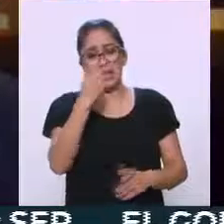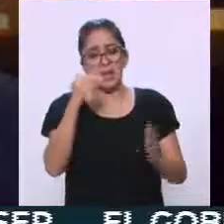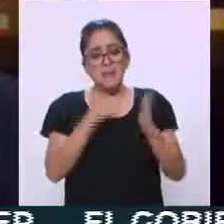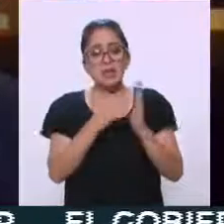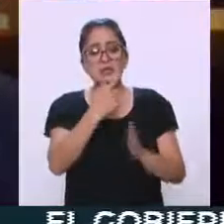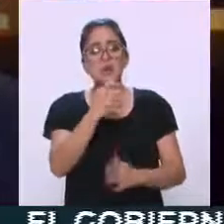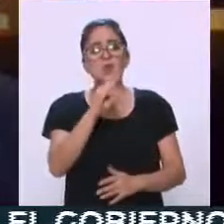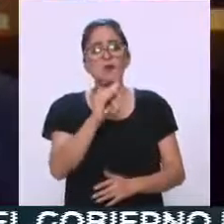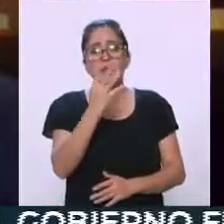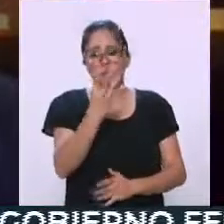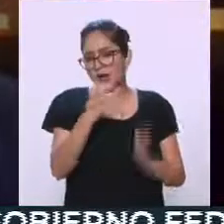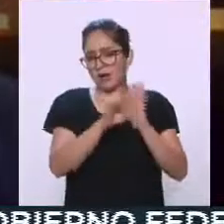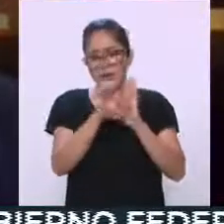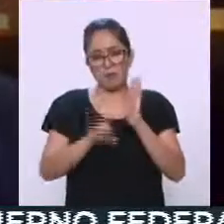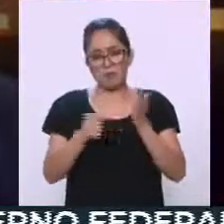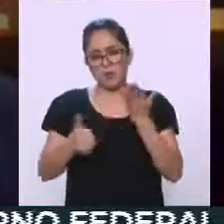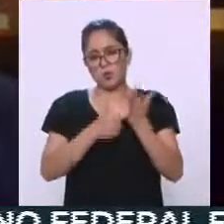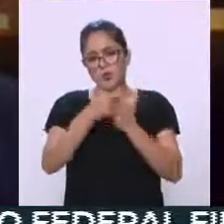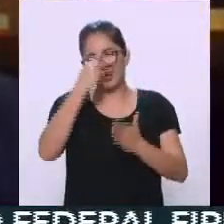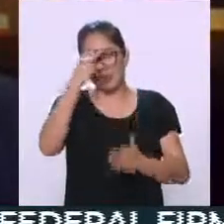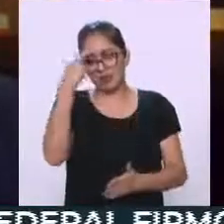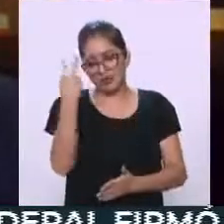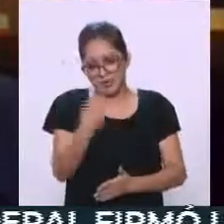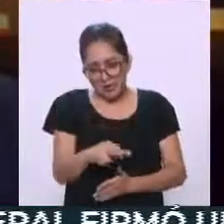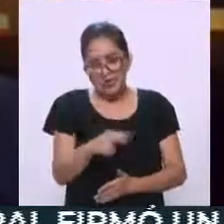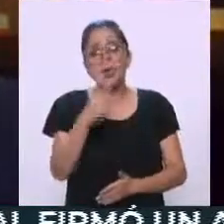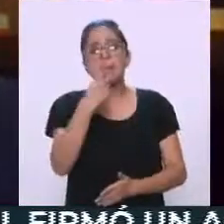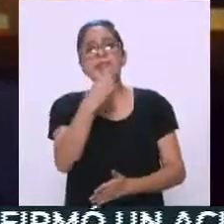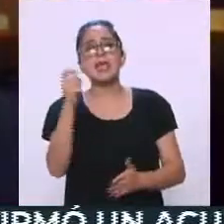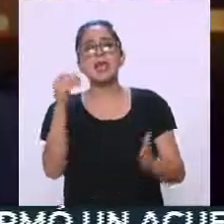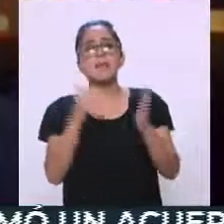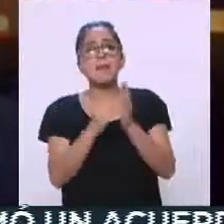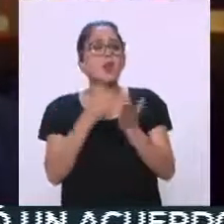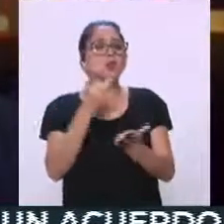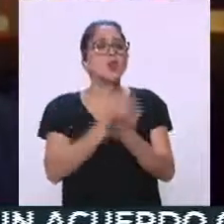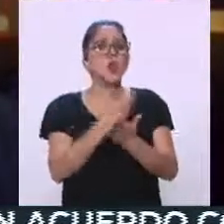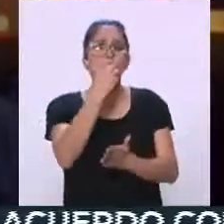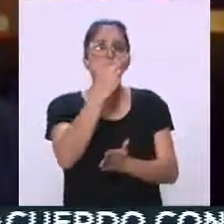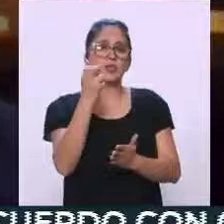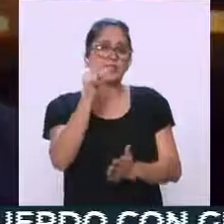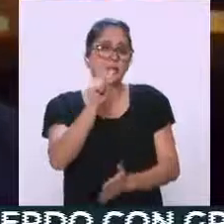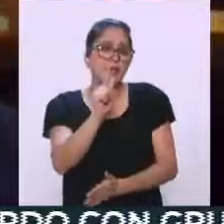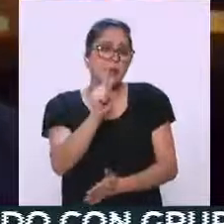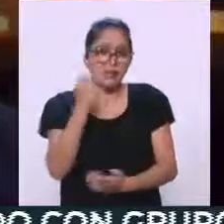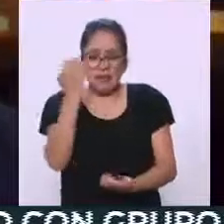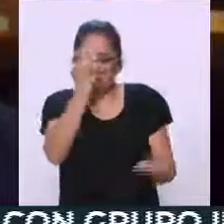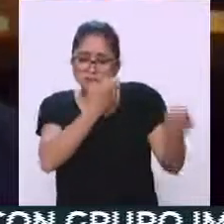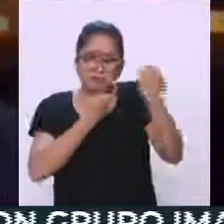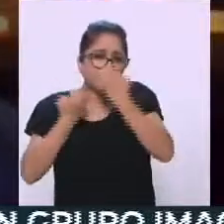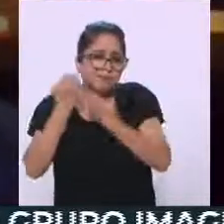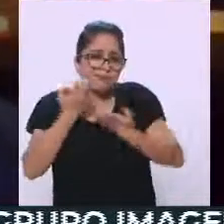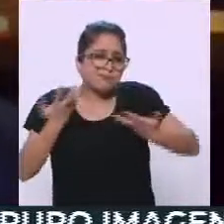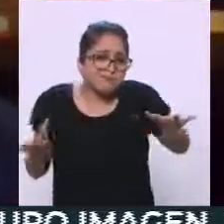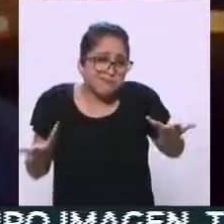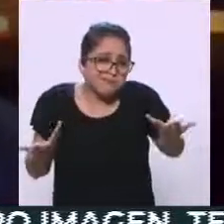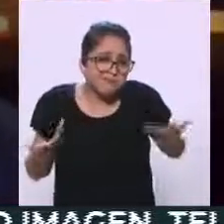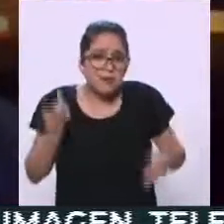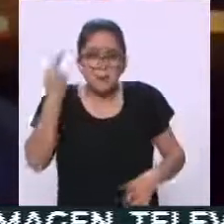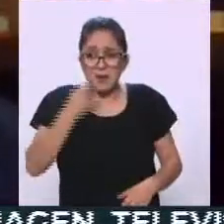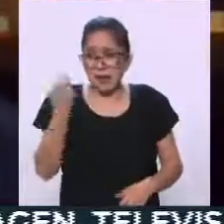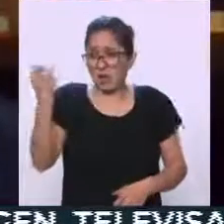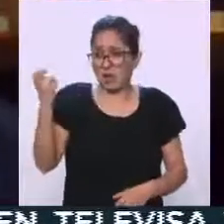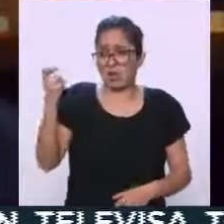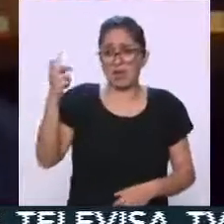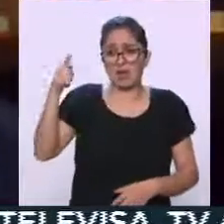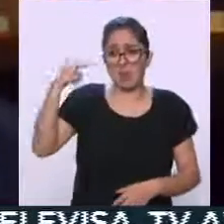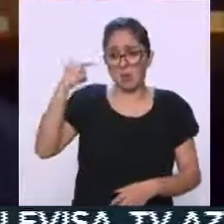caso, por ejemplo, de la Ciudad de México es de 2,170 por cada 100,000 habitantes. Así es que, pues claramente no es el caso,